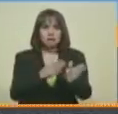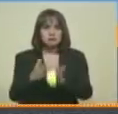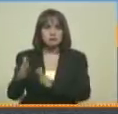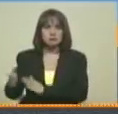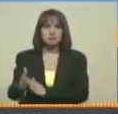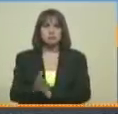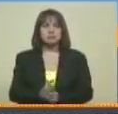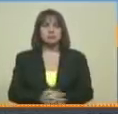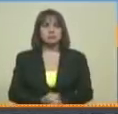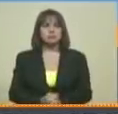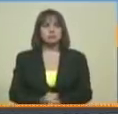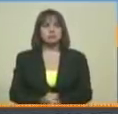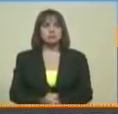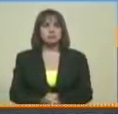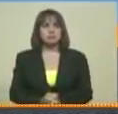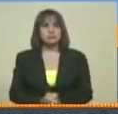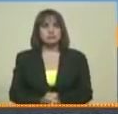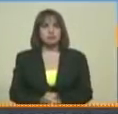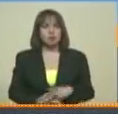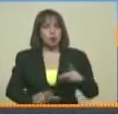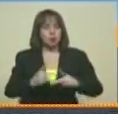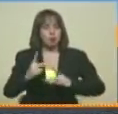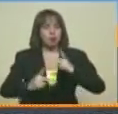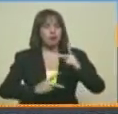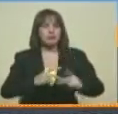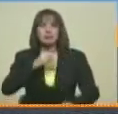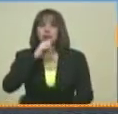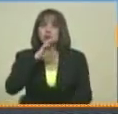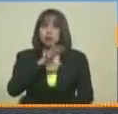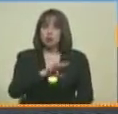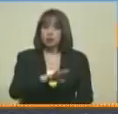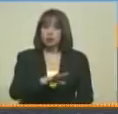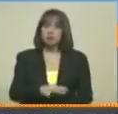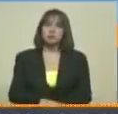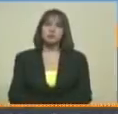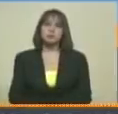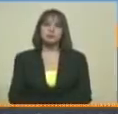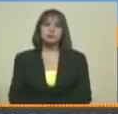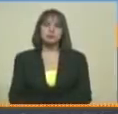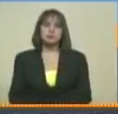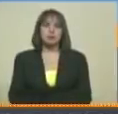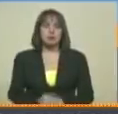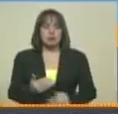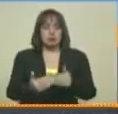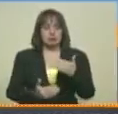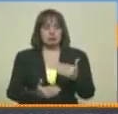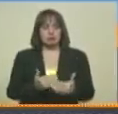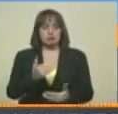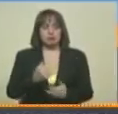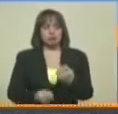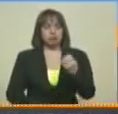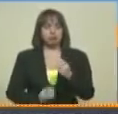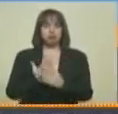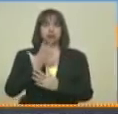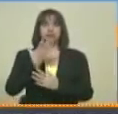comunas. Son procesos históricos que van generando conciencia en